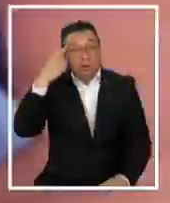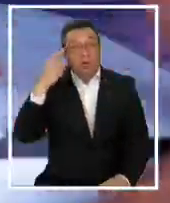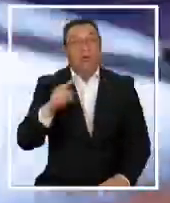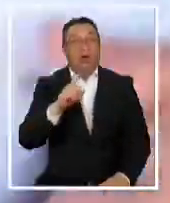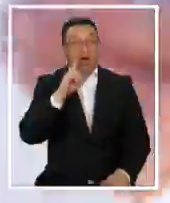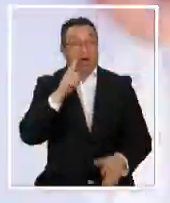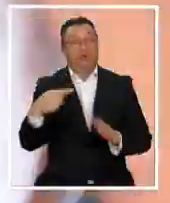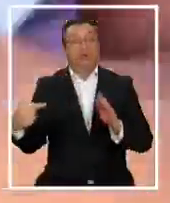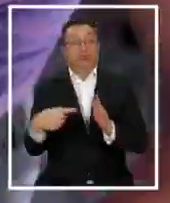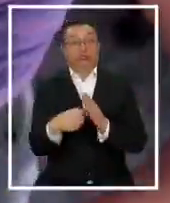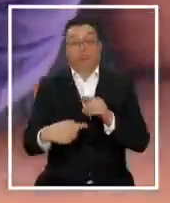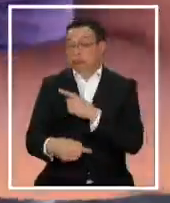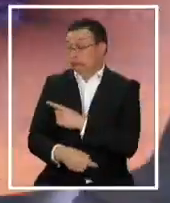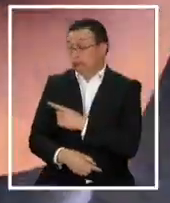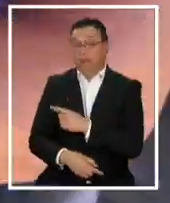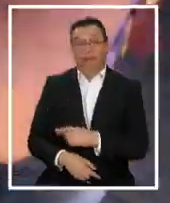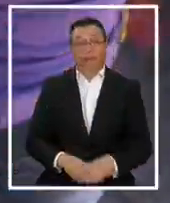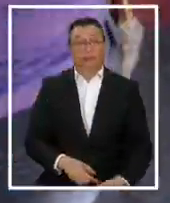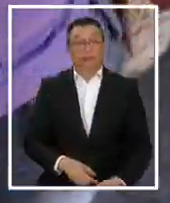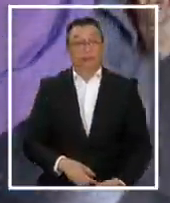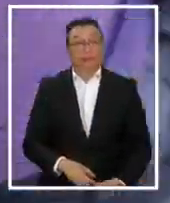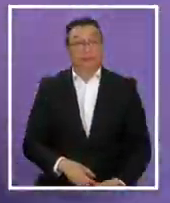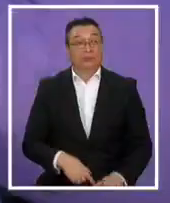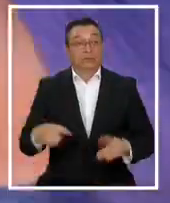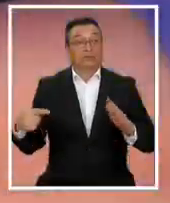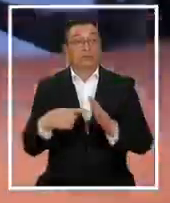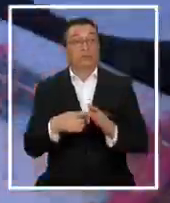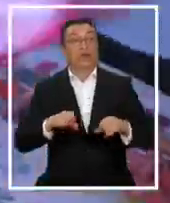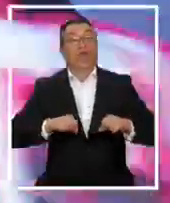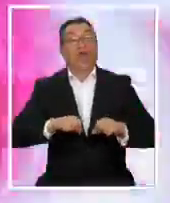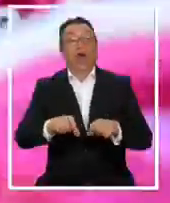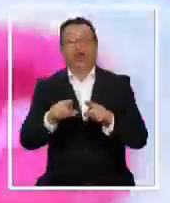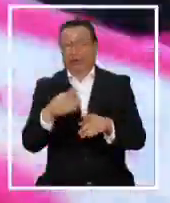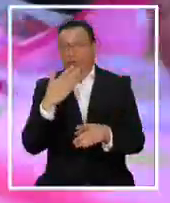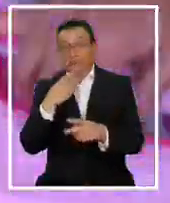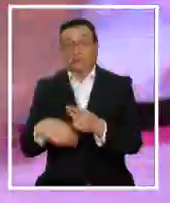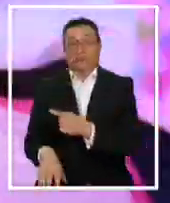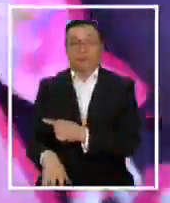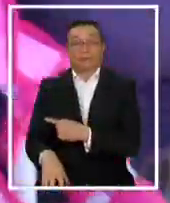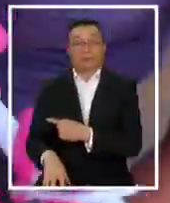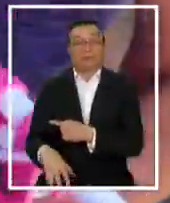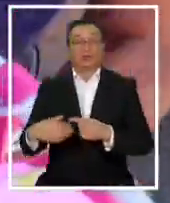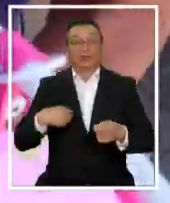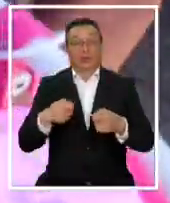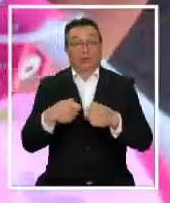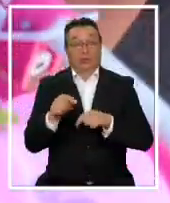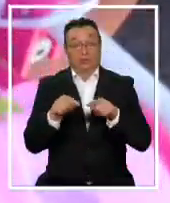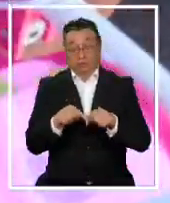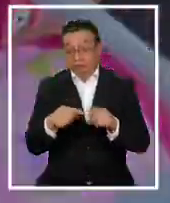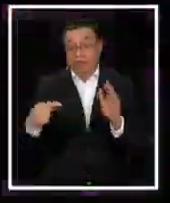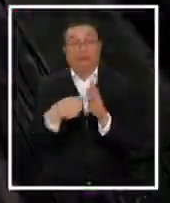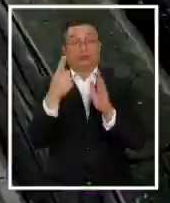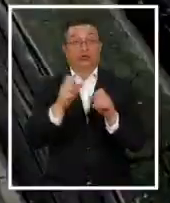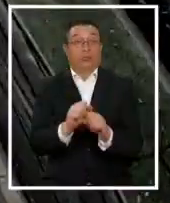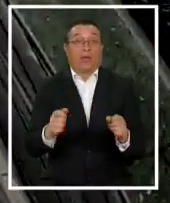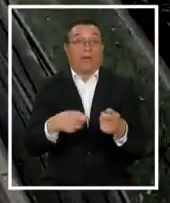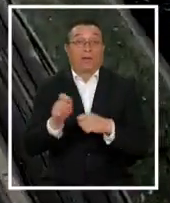ahí, por aquí, el coche. Este coche yo no lo puedo vender con este impacto de